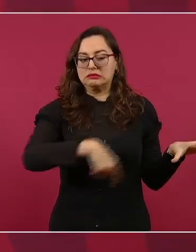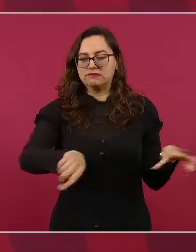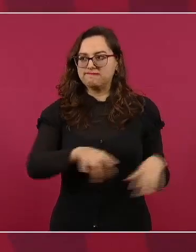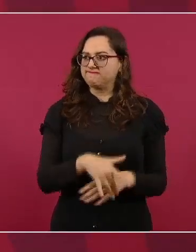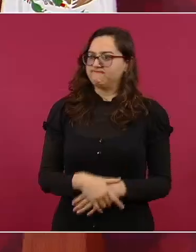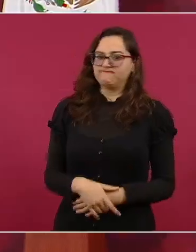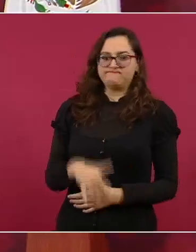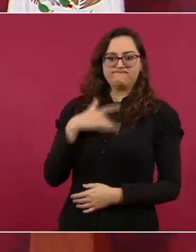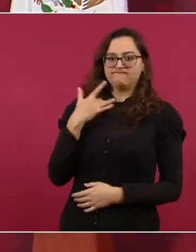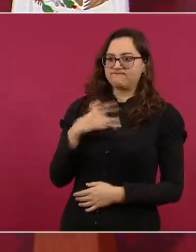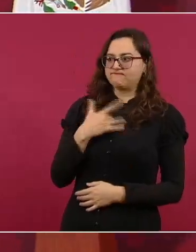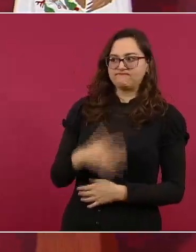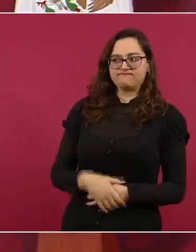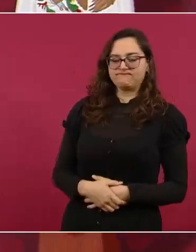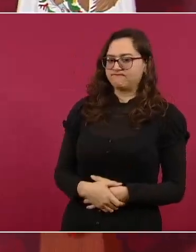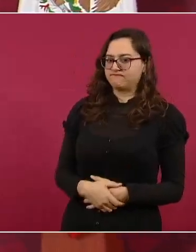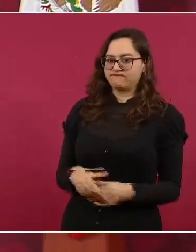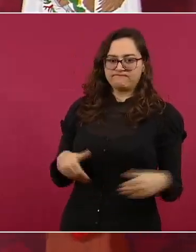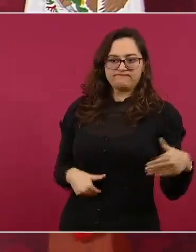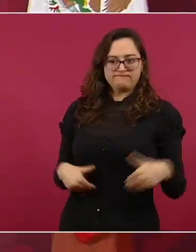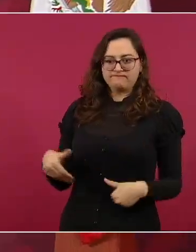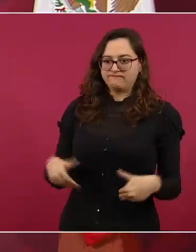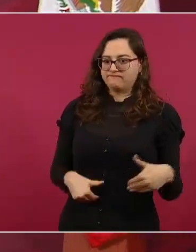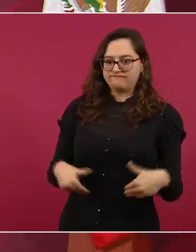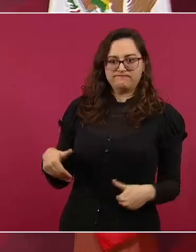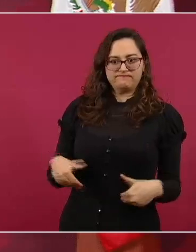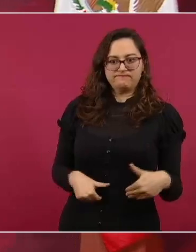Hay que mandarles un telegrama